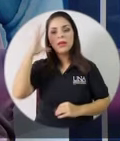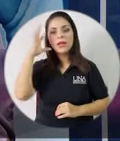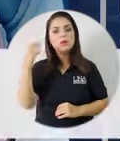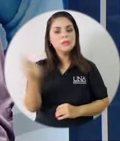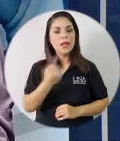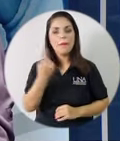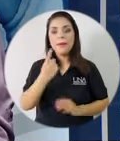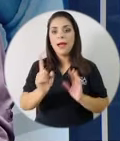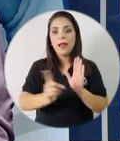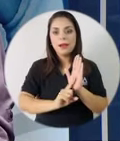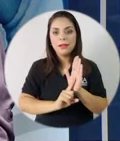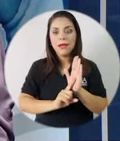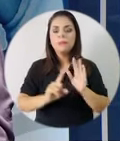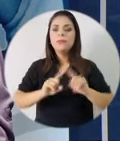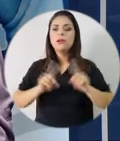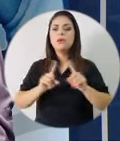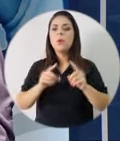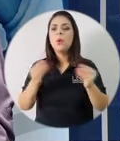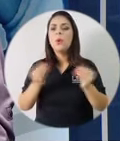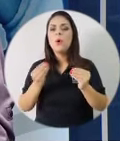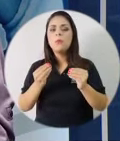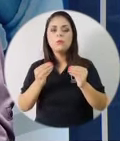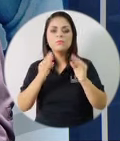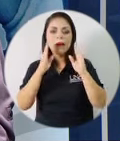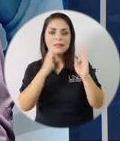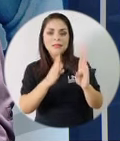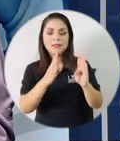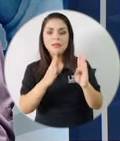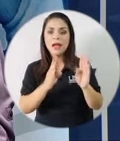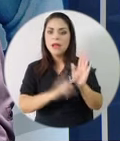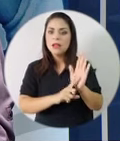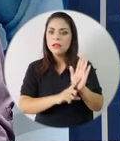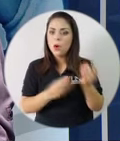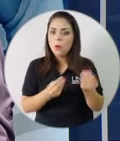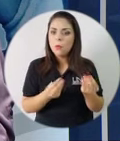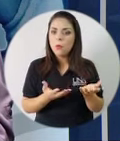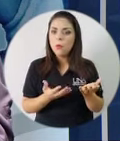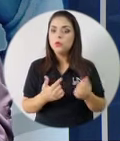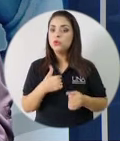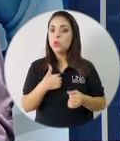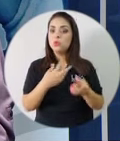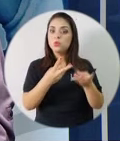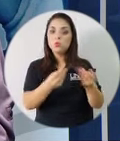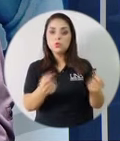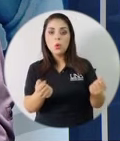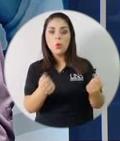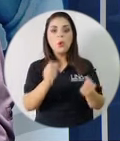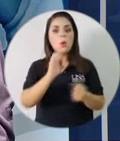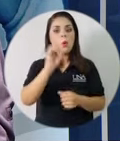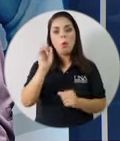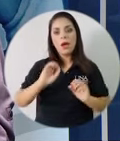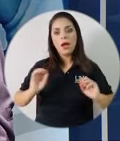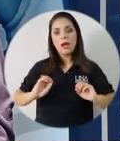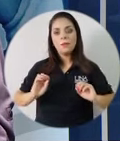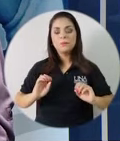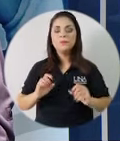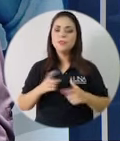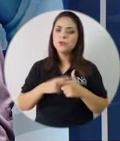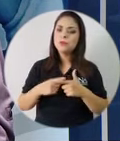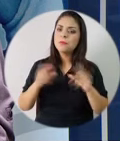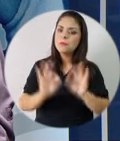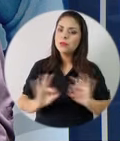problema es cómo se toman esas alertas, si hacemos algo y lo hacemos bien hecho o no. Y en ese sentido es muy importante señalar